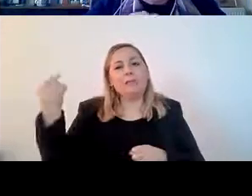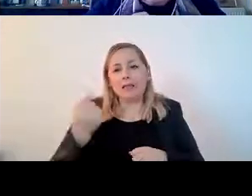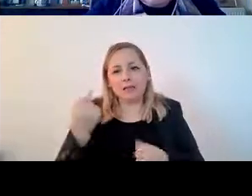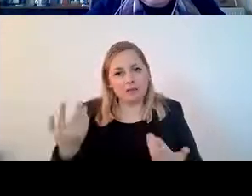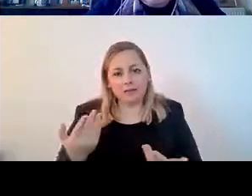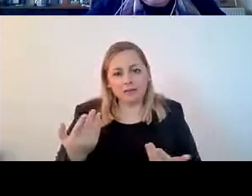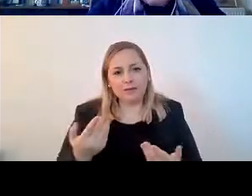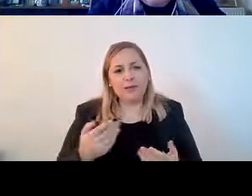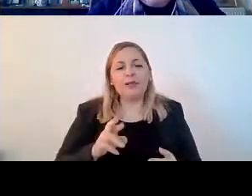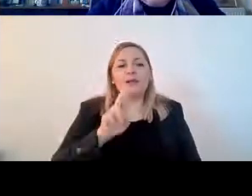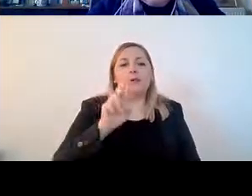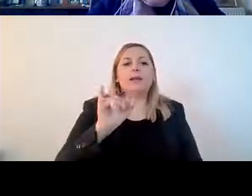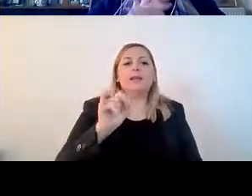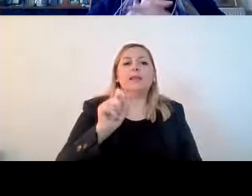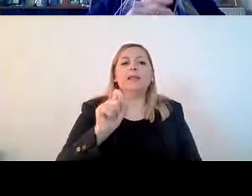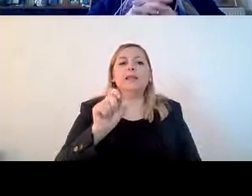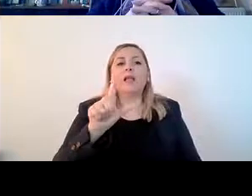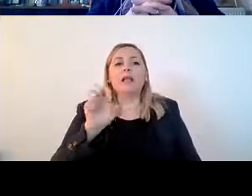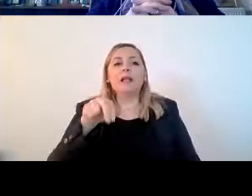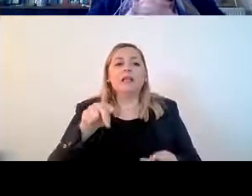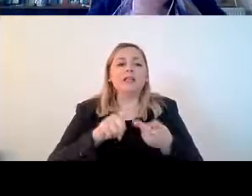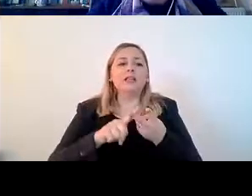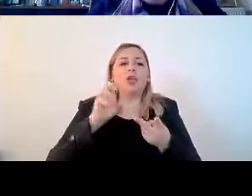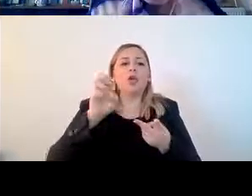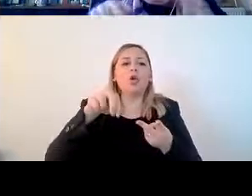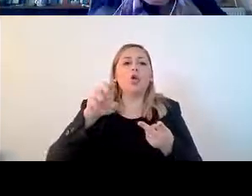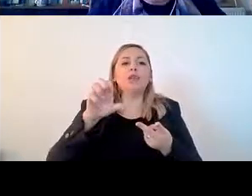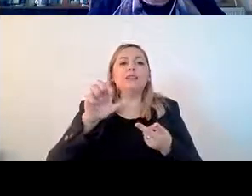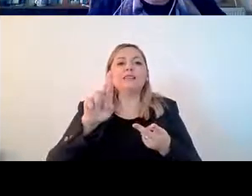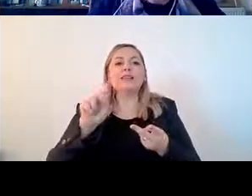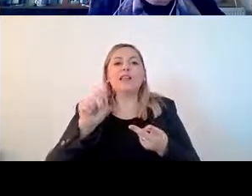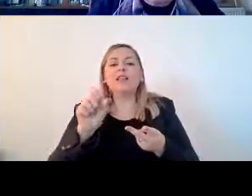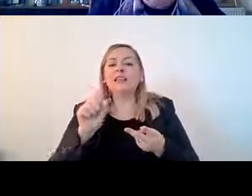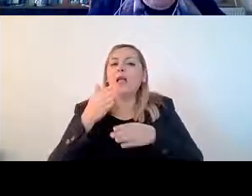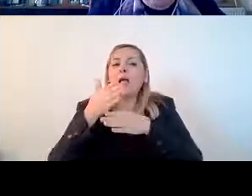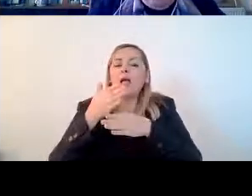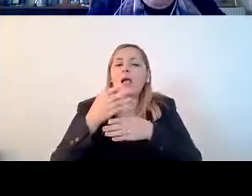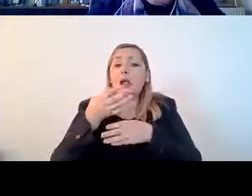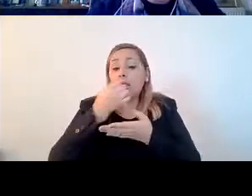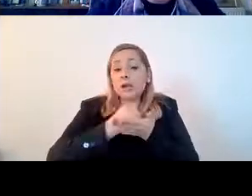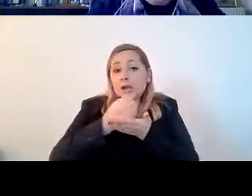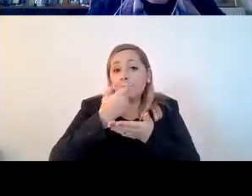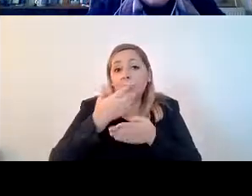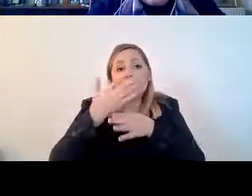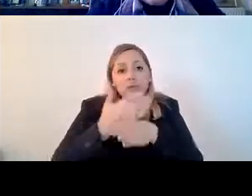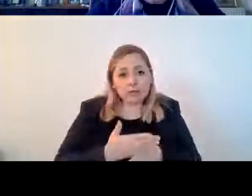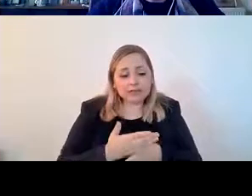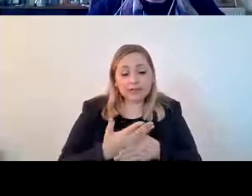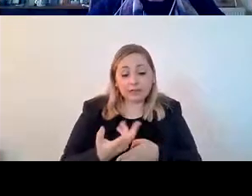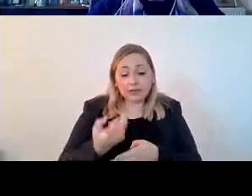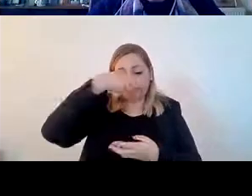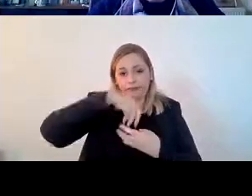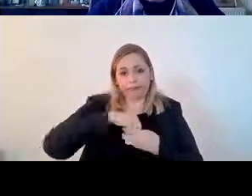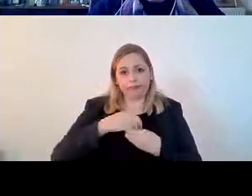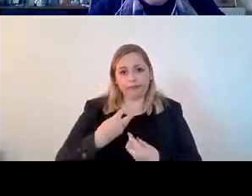el Ritalin como otros medicamentos como el Concerta, mantienen más tiempo una cantidad de sustancias que serían